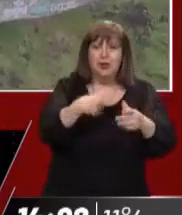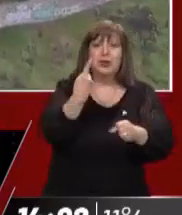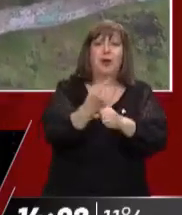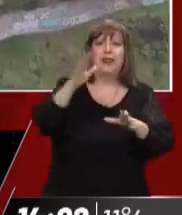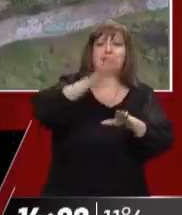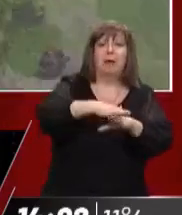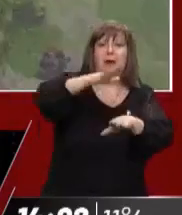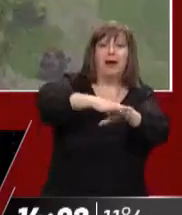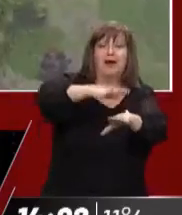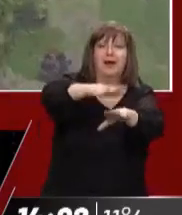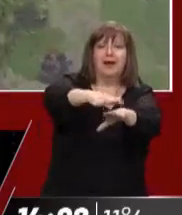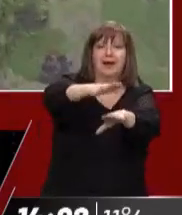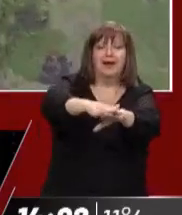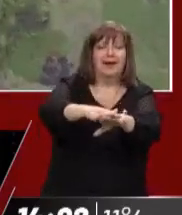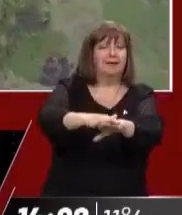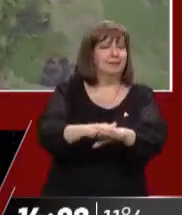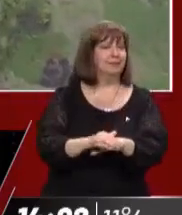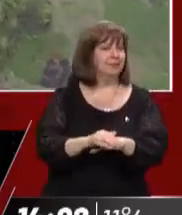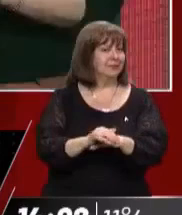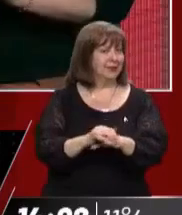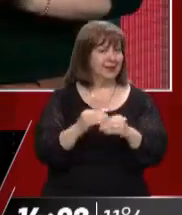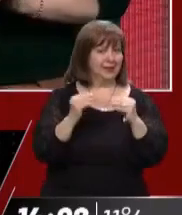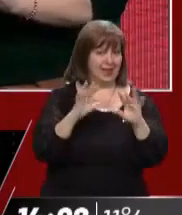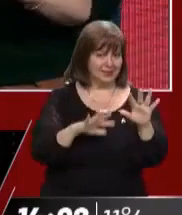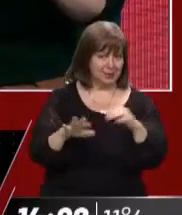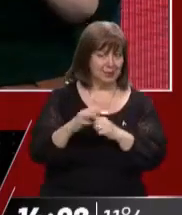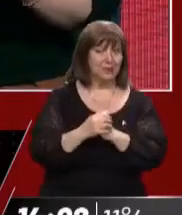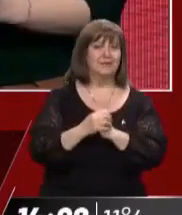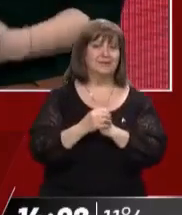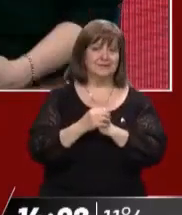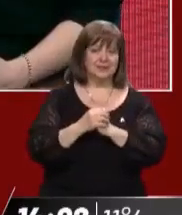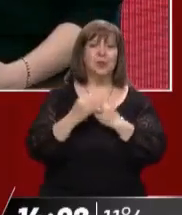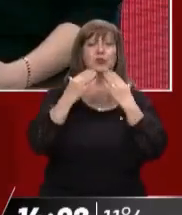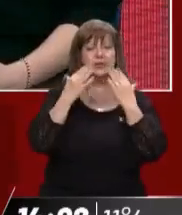venir y taparlo Gracias Dani abrazo grande bueno muchas gracias a ustedes saludos